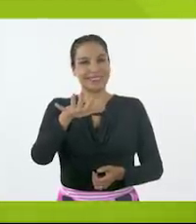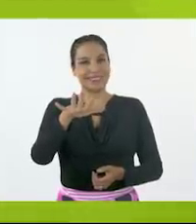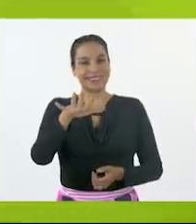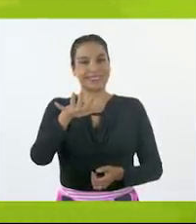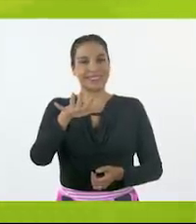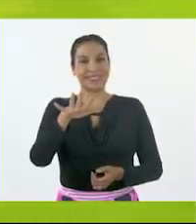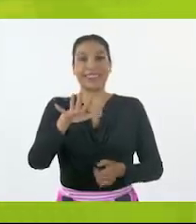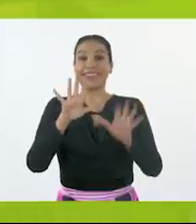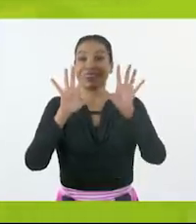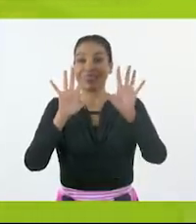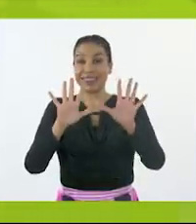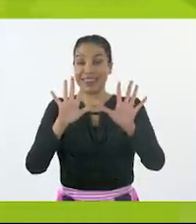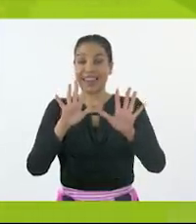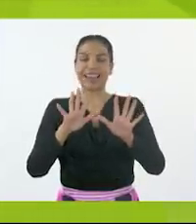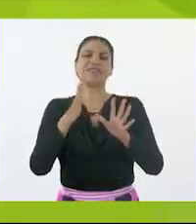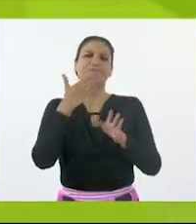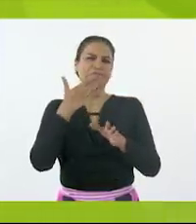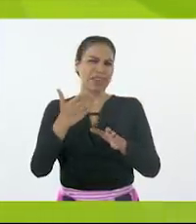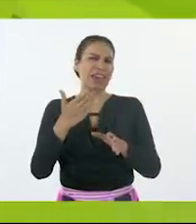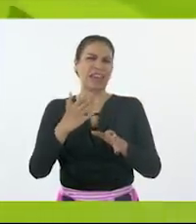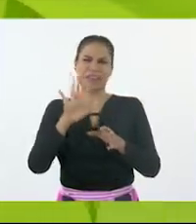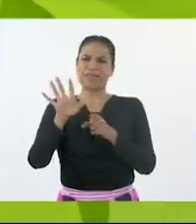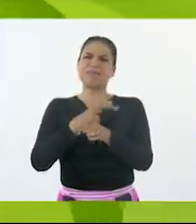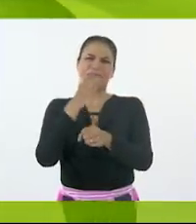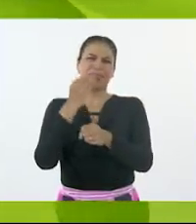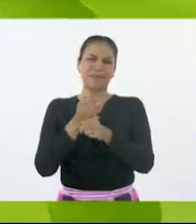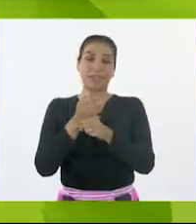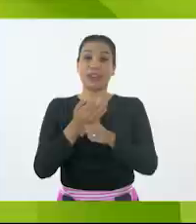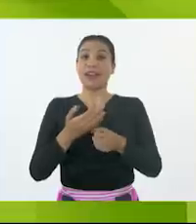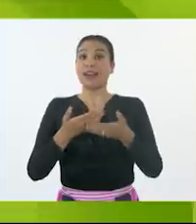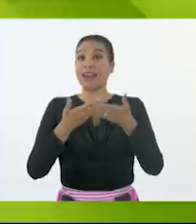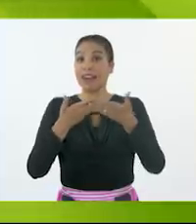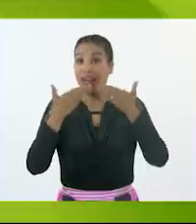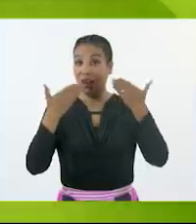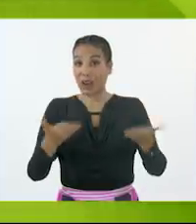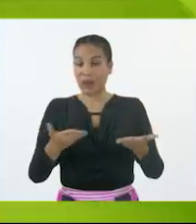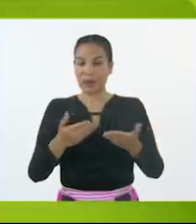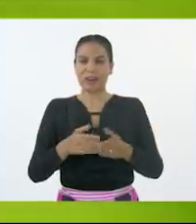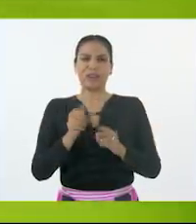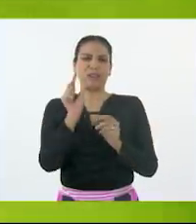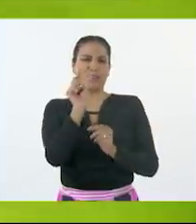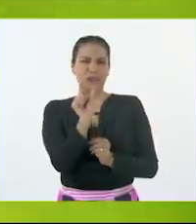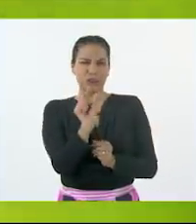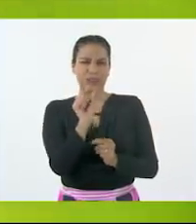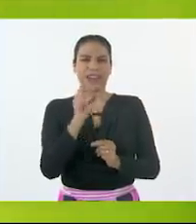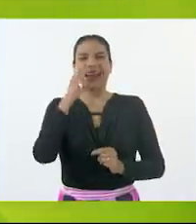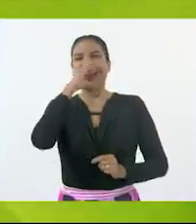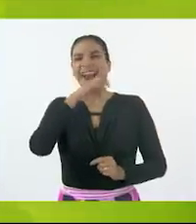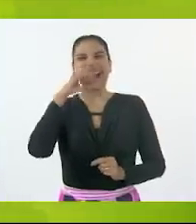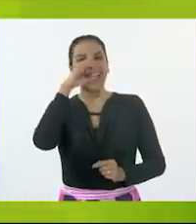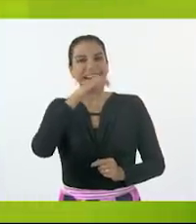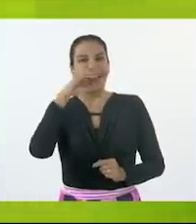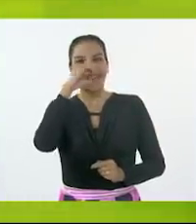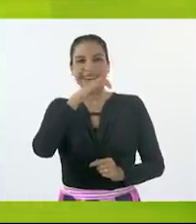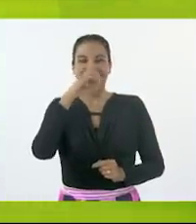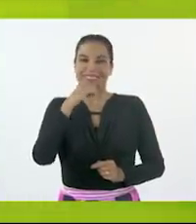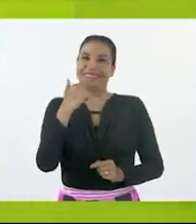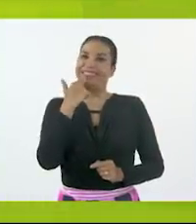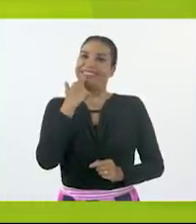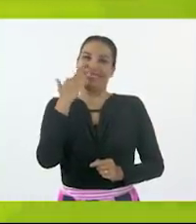diez. Diez son suficientes. Ahora, pequeños, calientitos